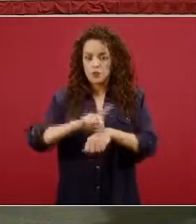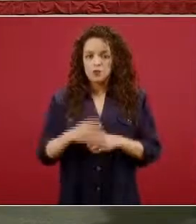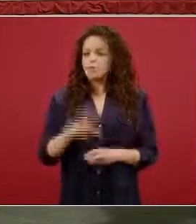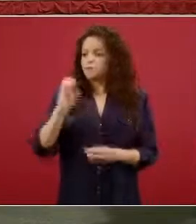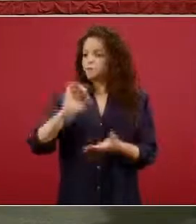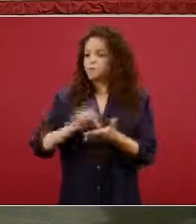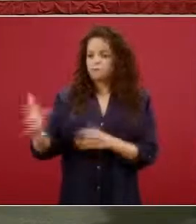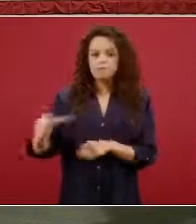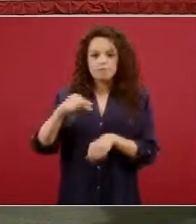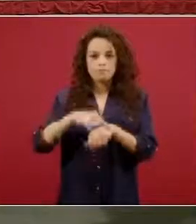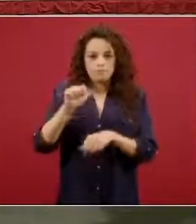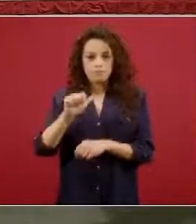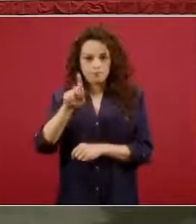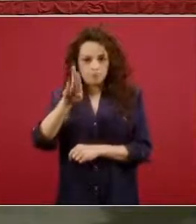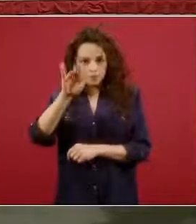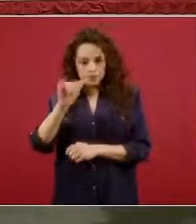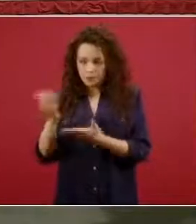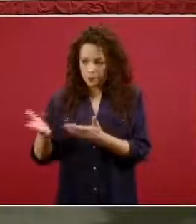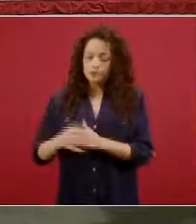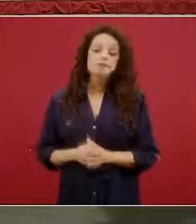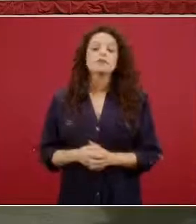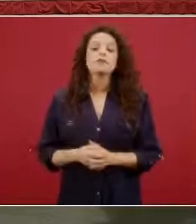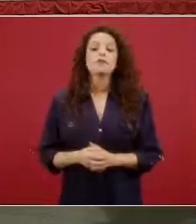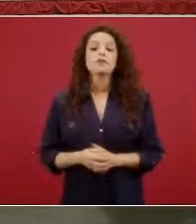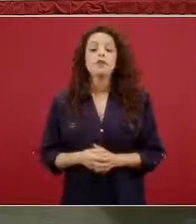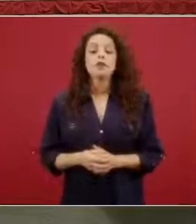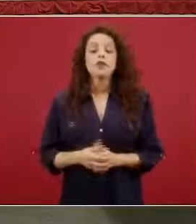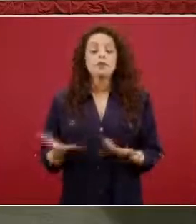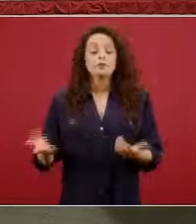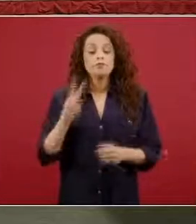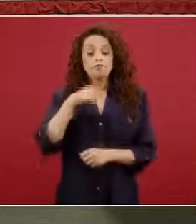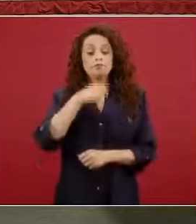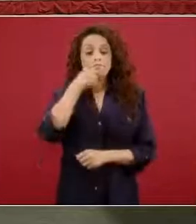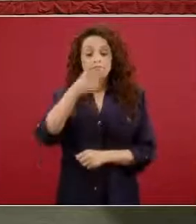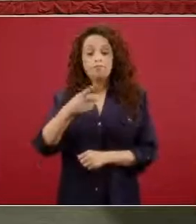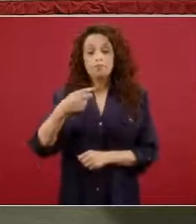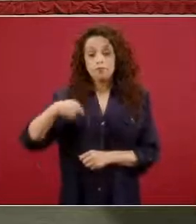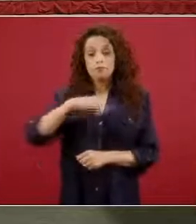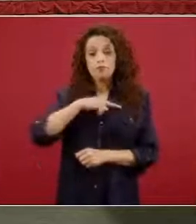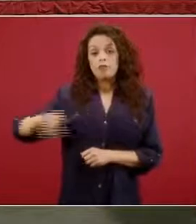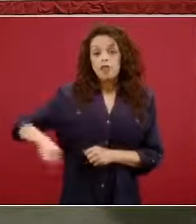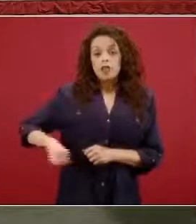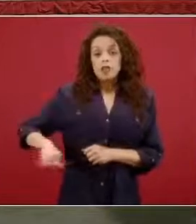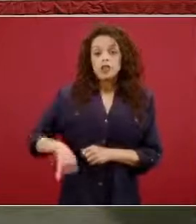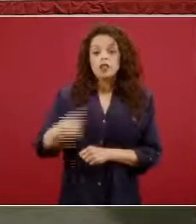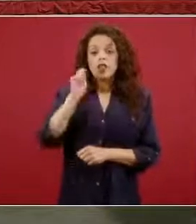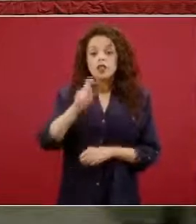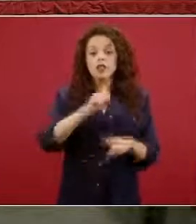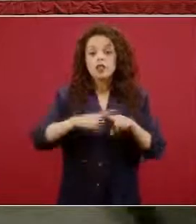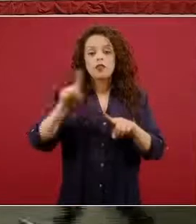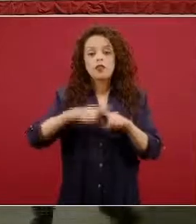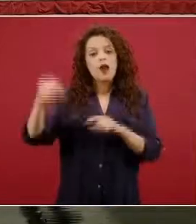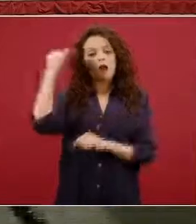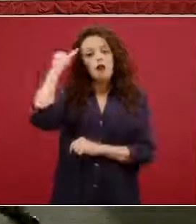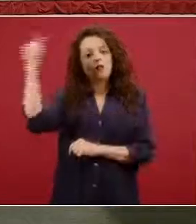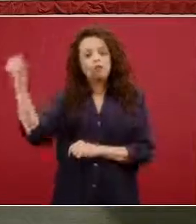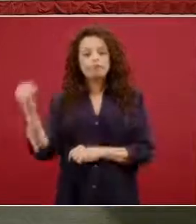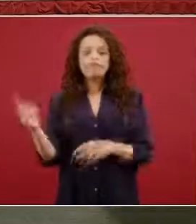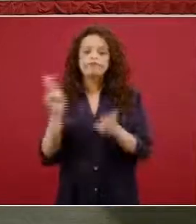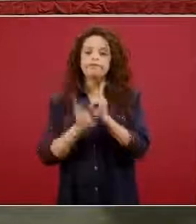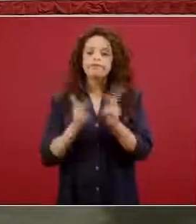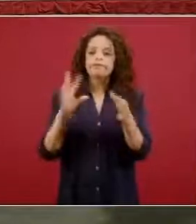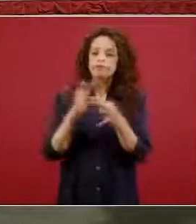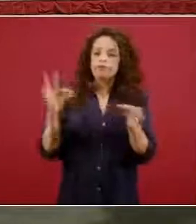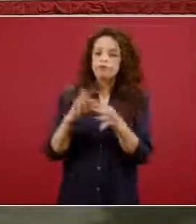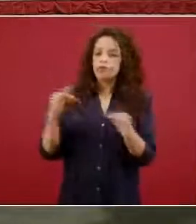doctora Lomía. Como comentábamos, nos interesa retomar sobre varias de las ideas que hemos estado conversando a